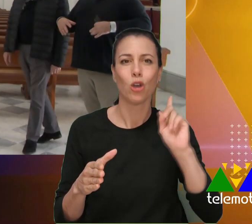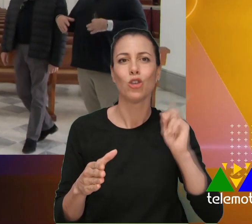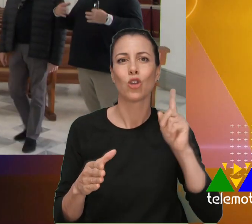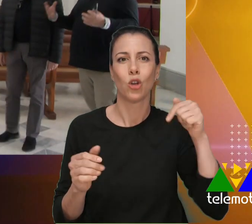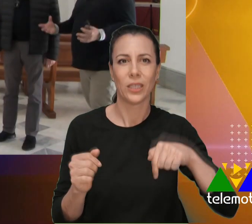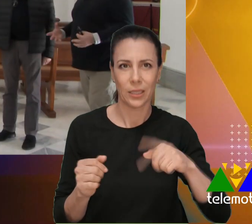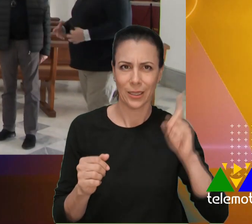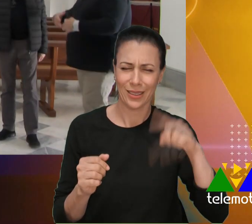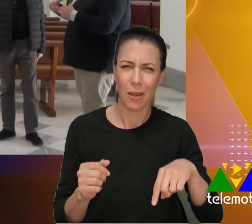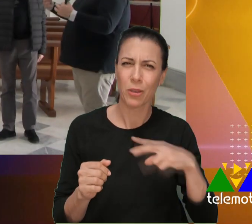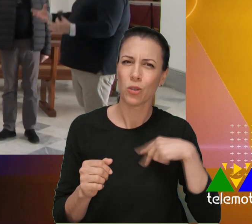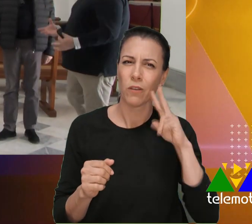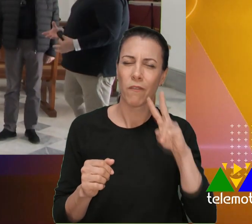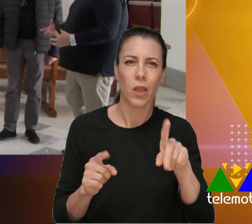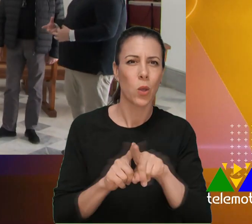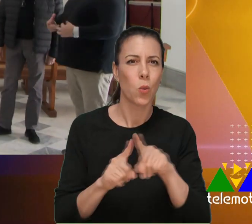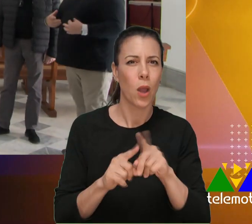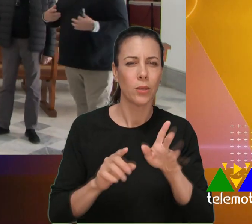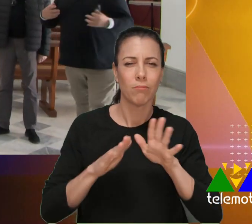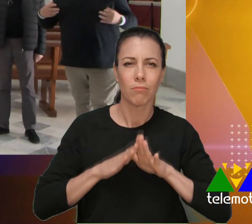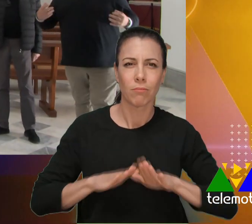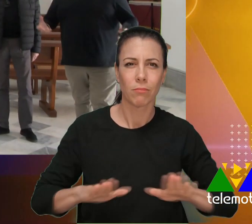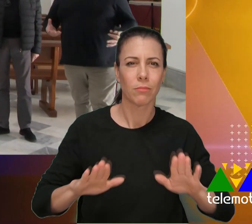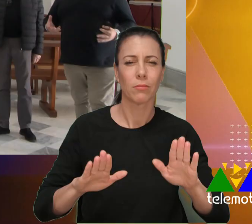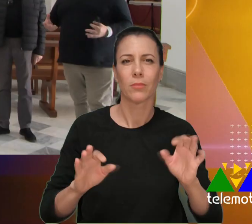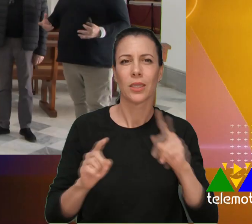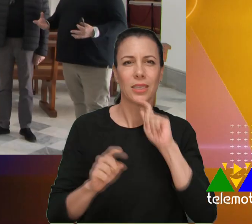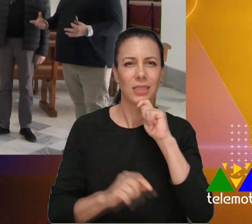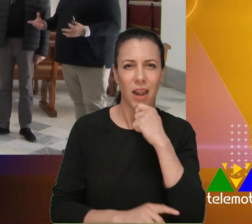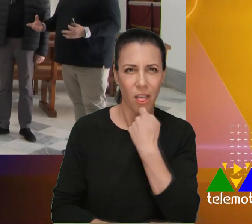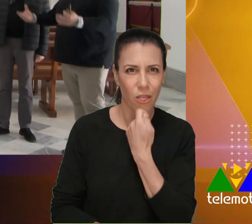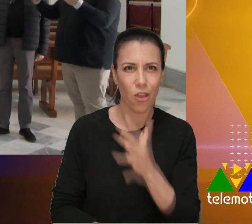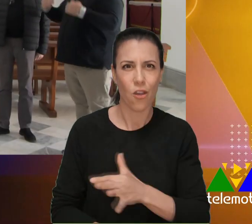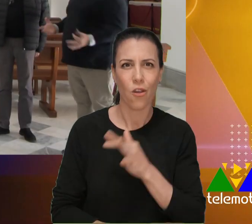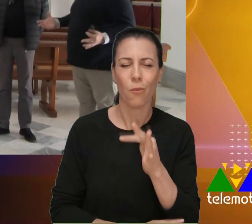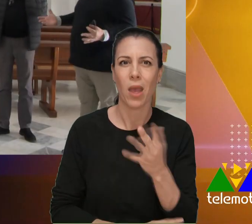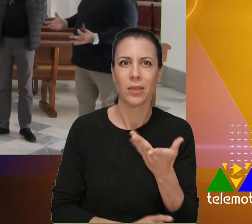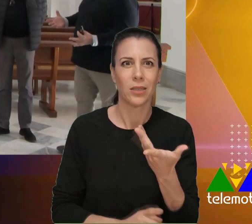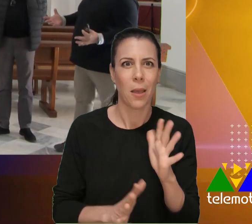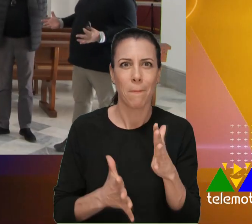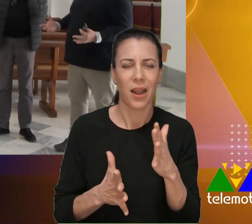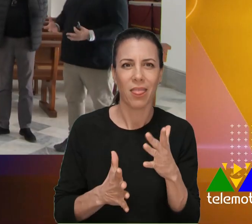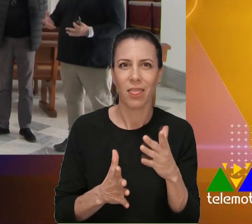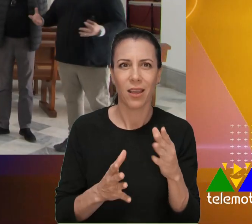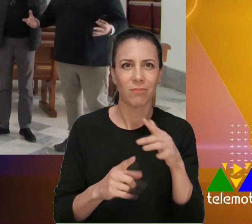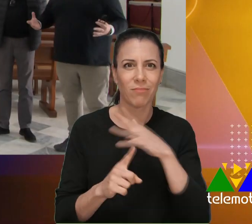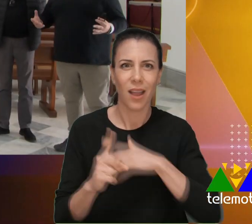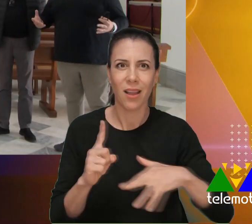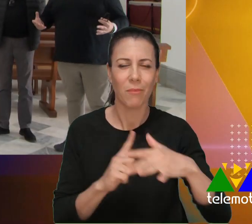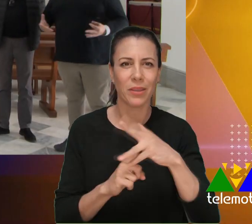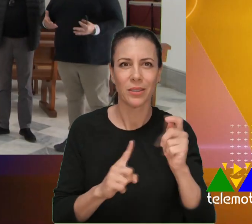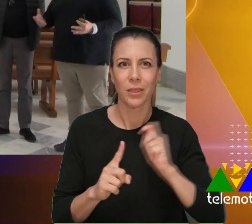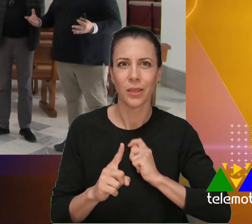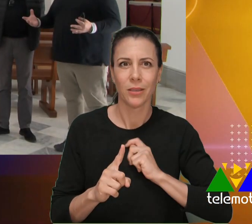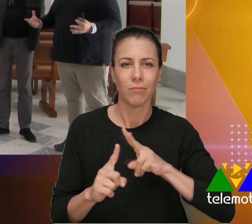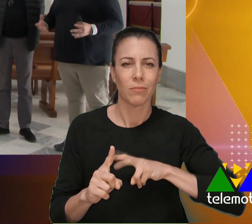la armonía, la energía, el silencio, la introspección, ¿no?, que al final